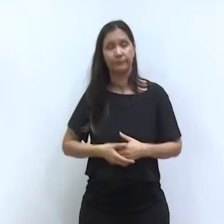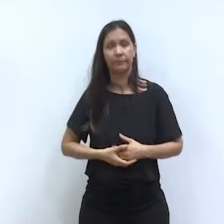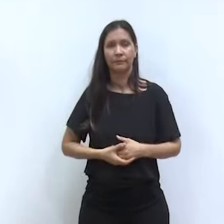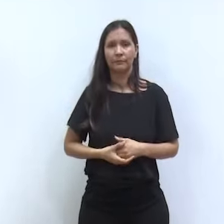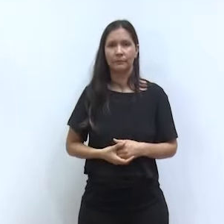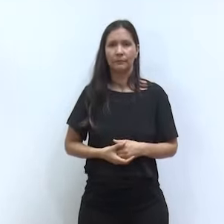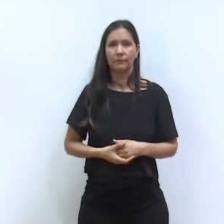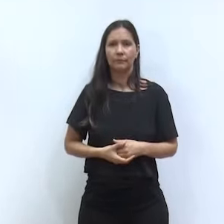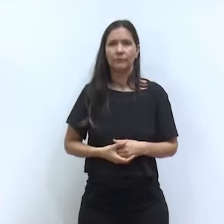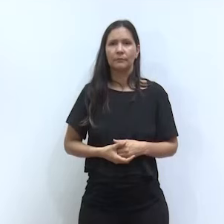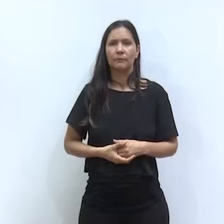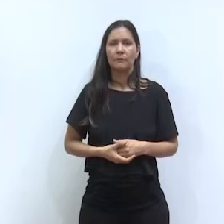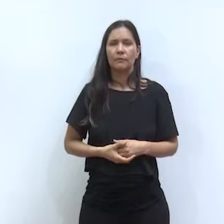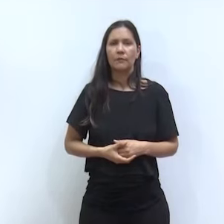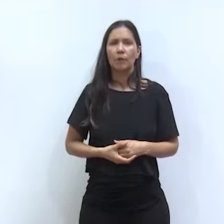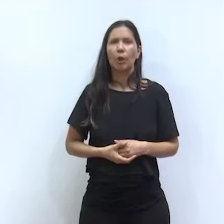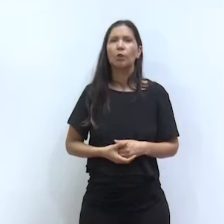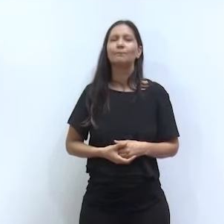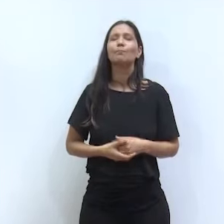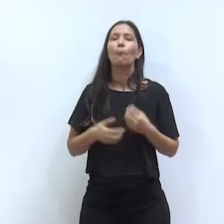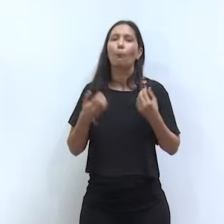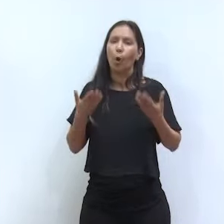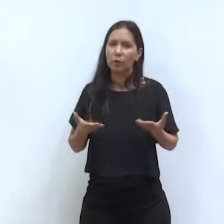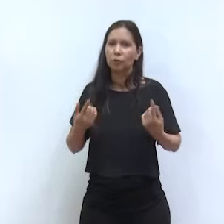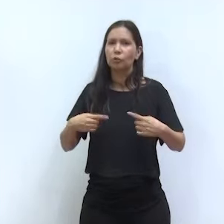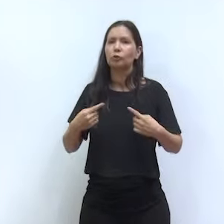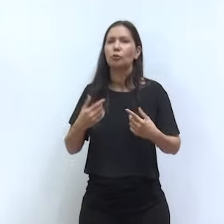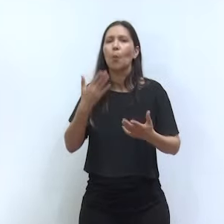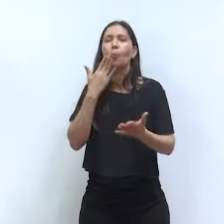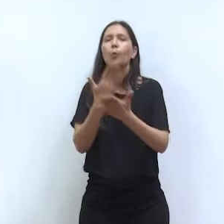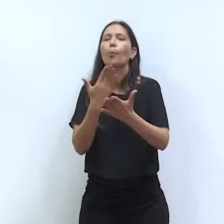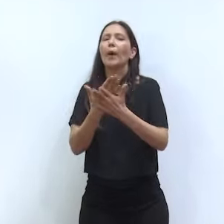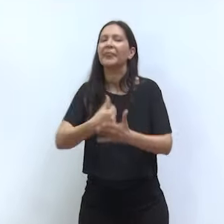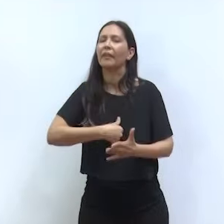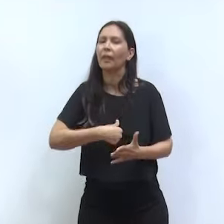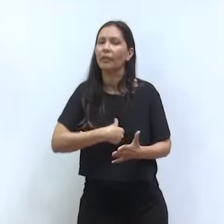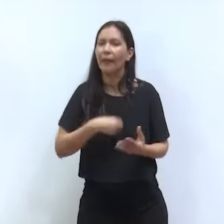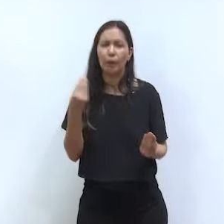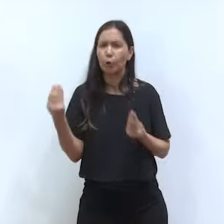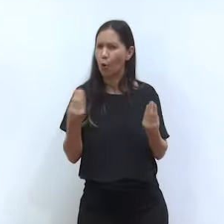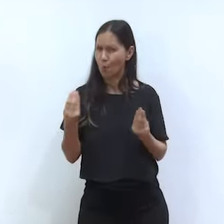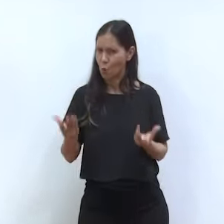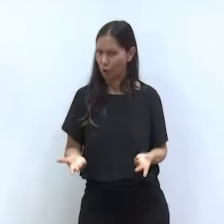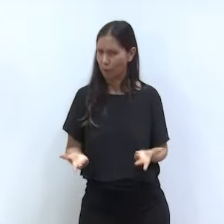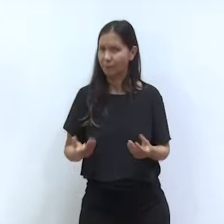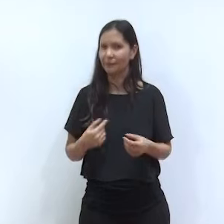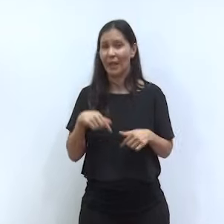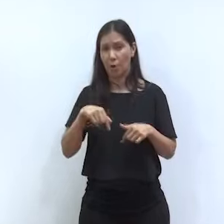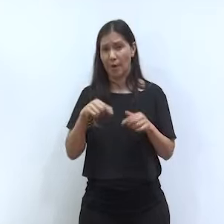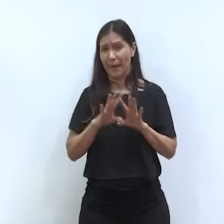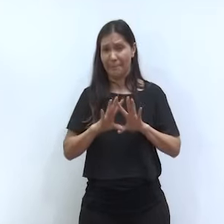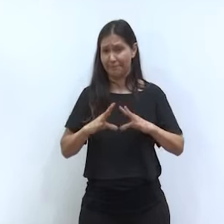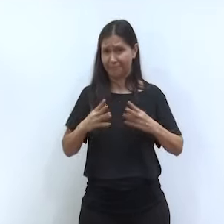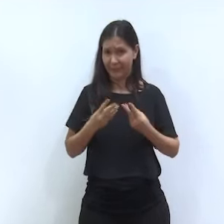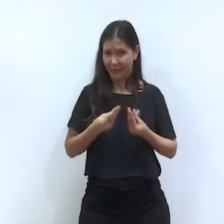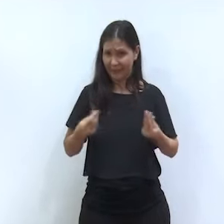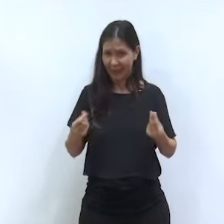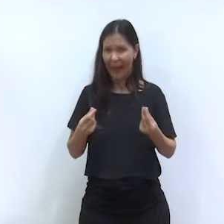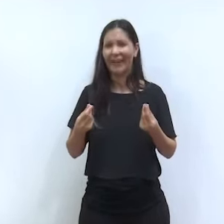cómo también proponemos otro tipo de identidades no e y para cerrar esto de de que hicimos